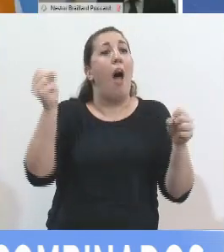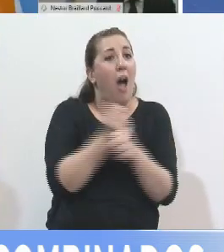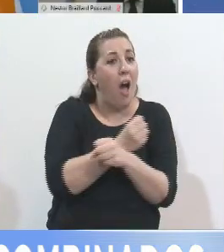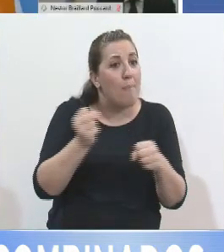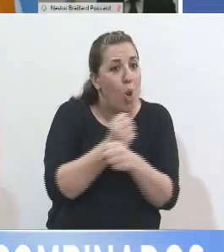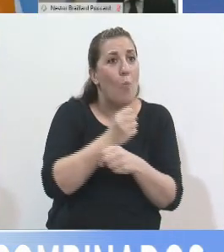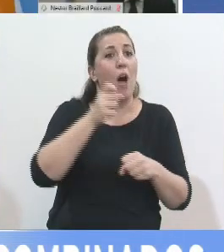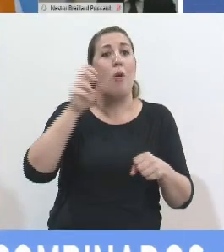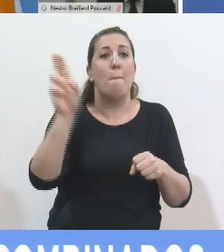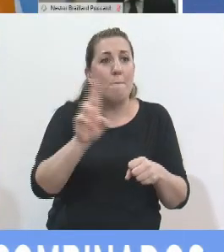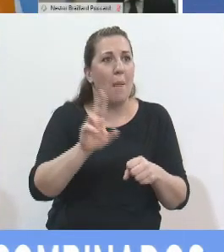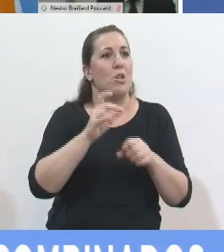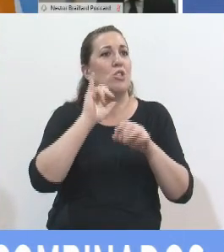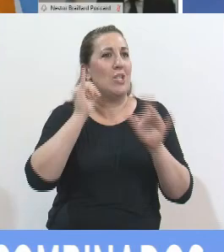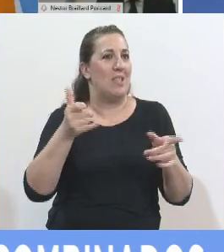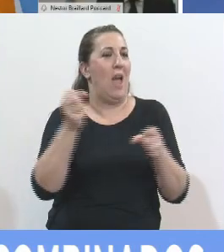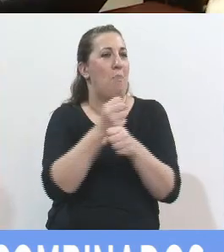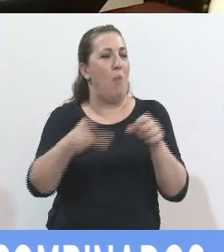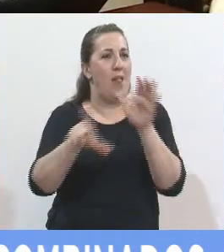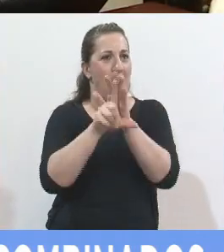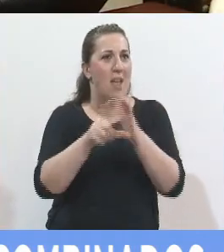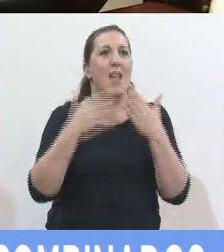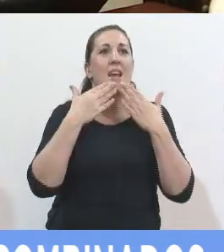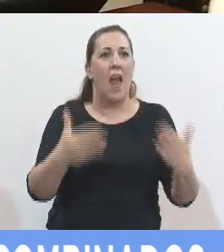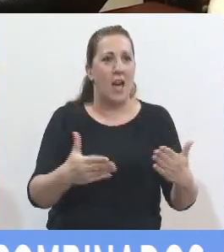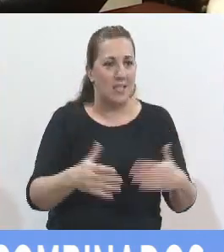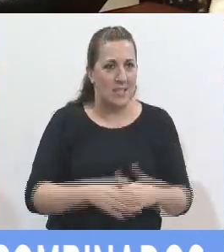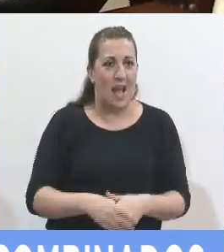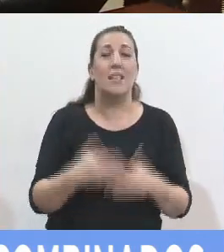y le demos media sanción a la ley. Gracias, señor presidente. Gracias, señor senador.